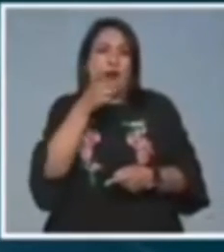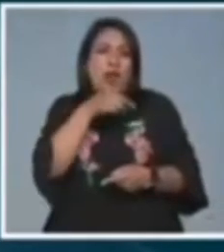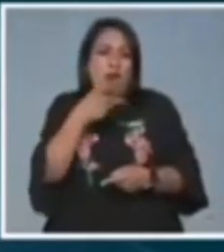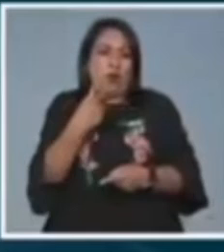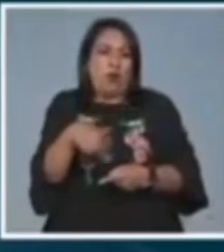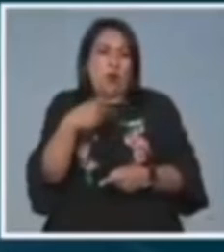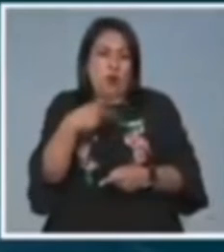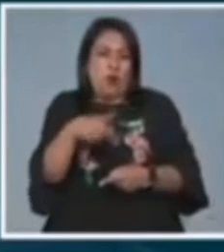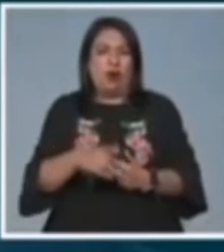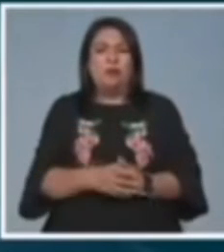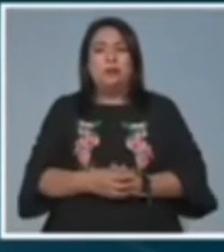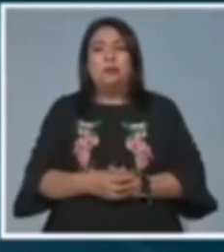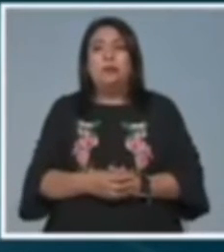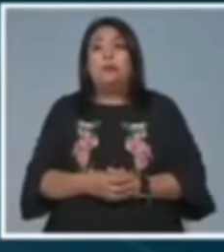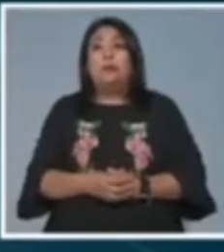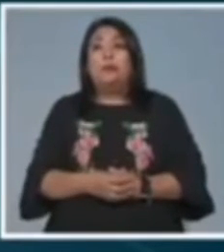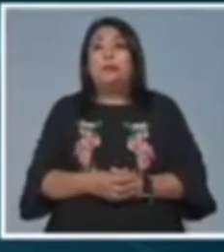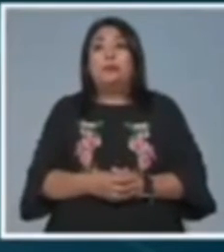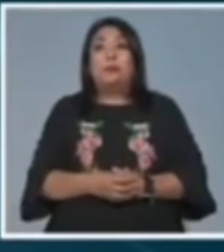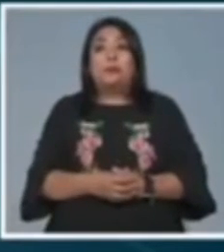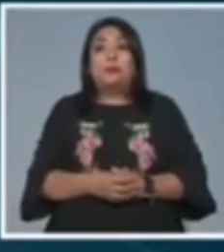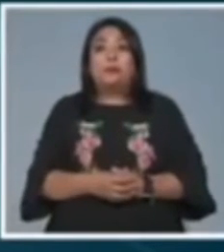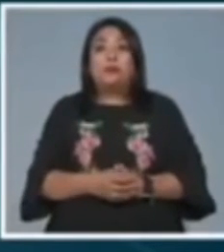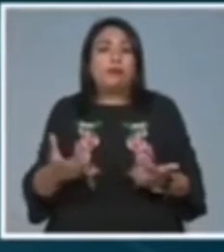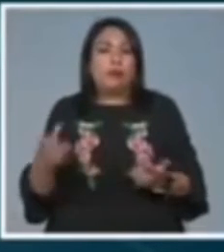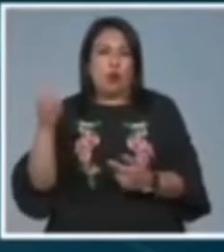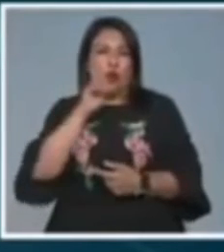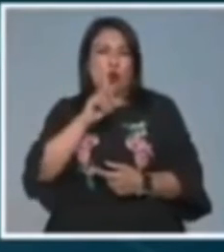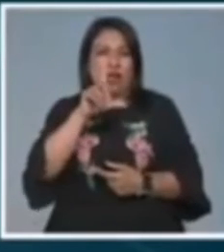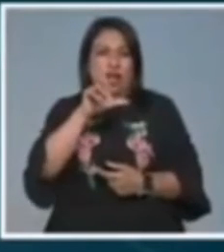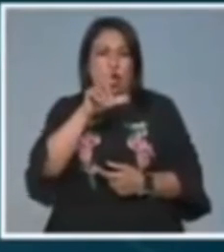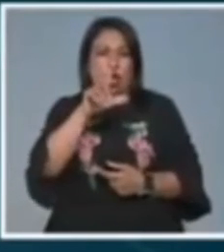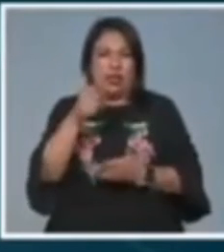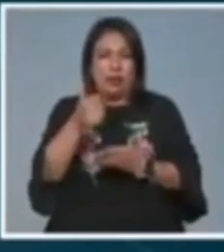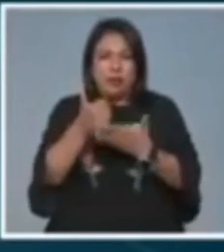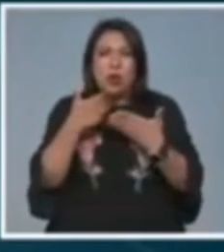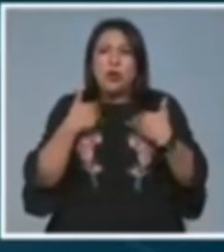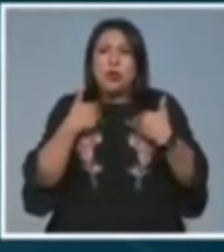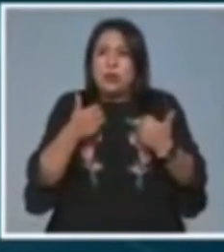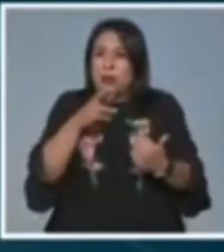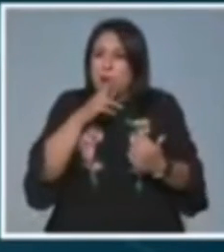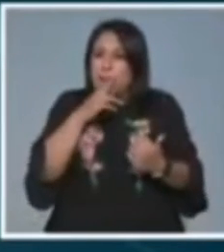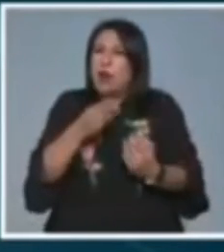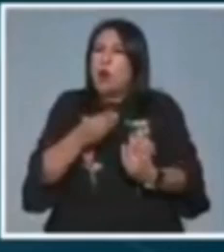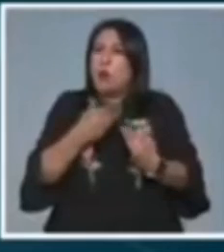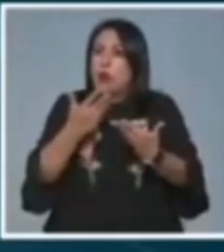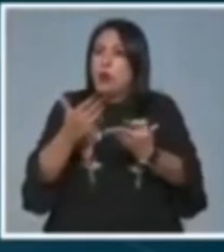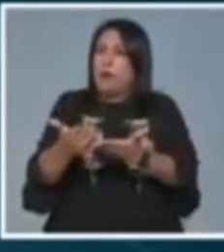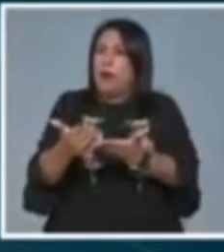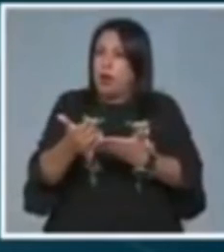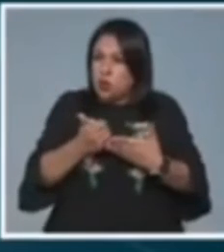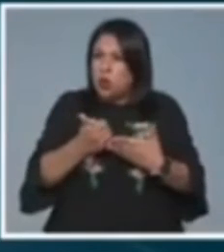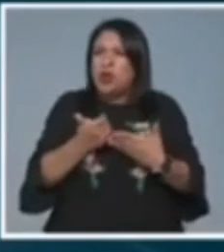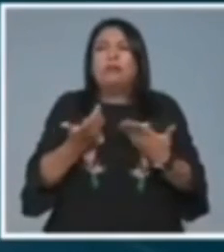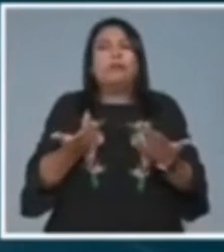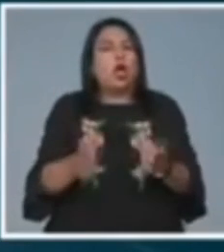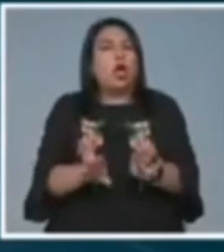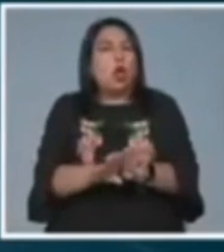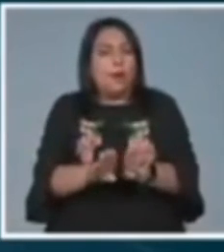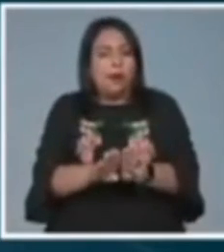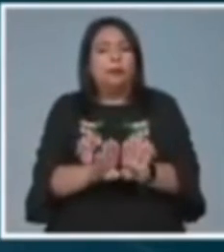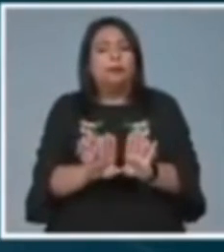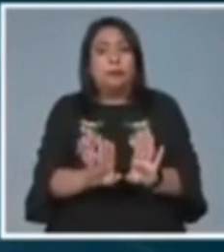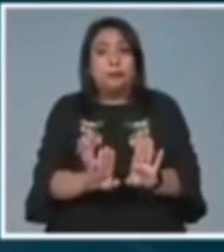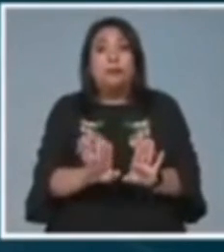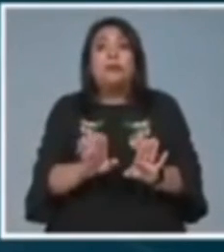lengua. Y Lolita me ayudó a entender todavía mejor el poema, ¿sí? Me refiero